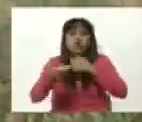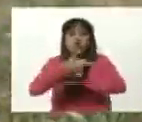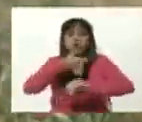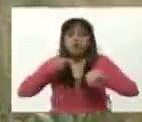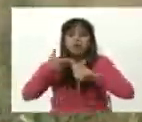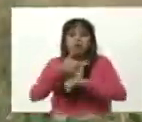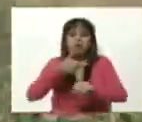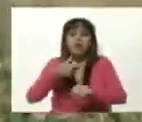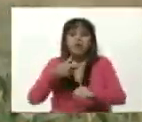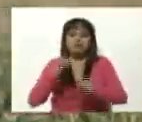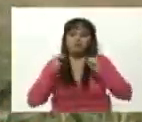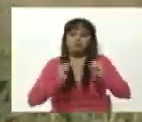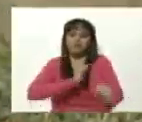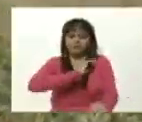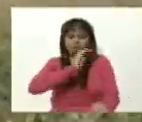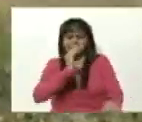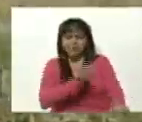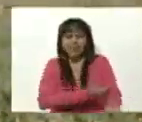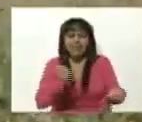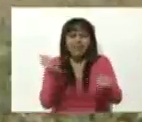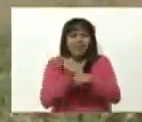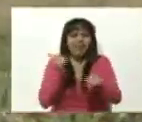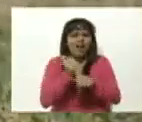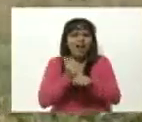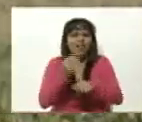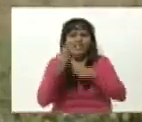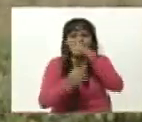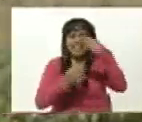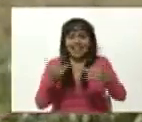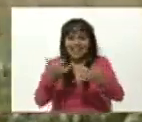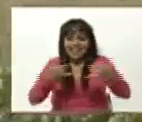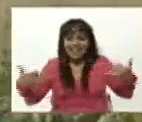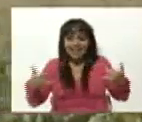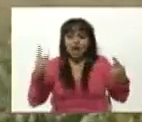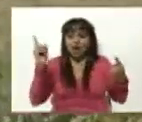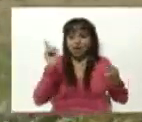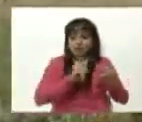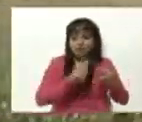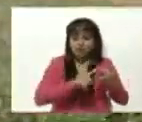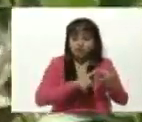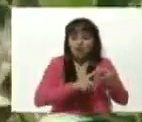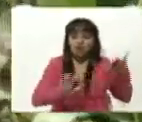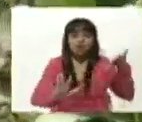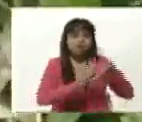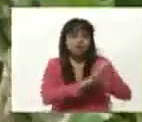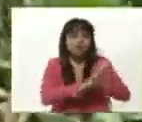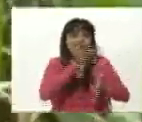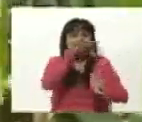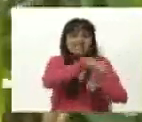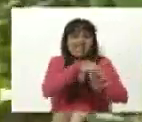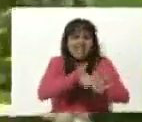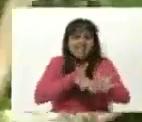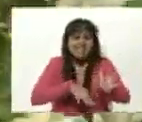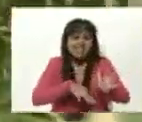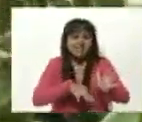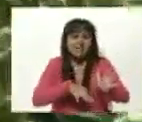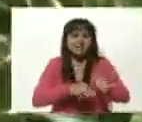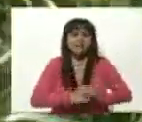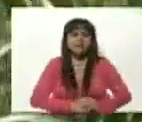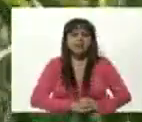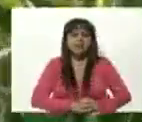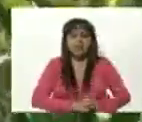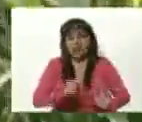que hemos afianzado en tres líneas de acción el apalancamiento de lo que es la siembra de cereales,